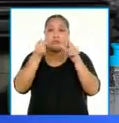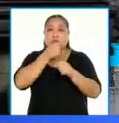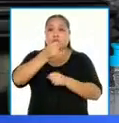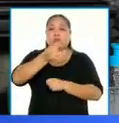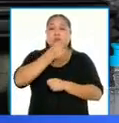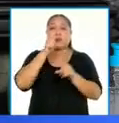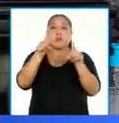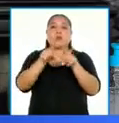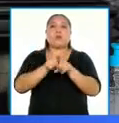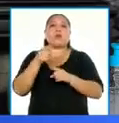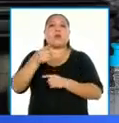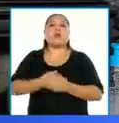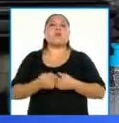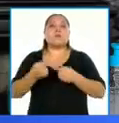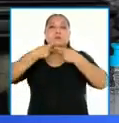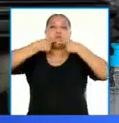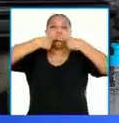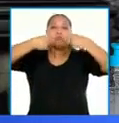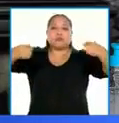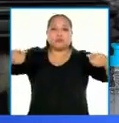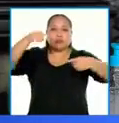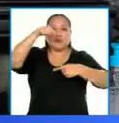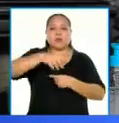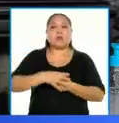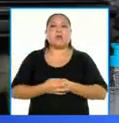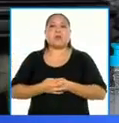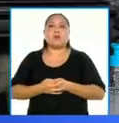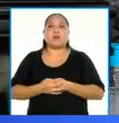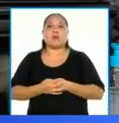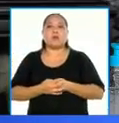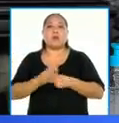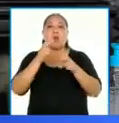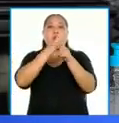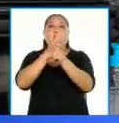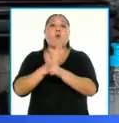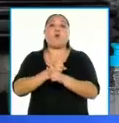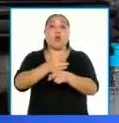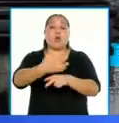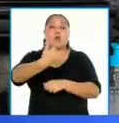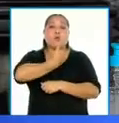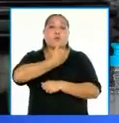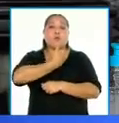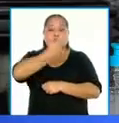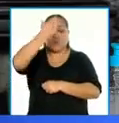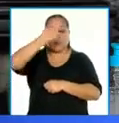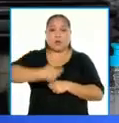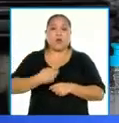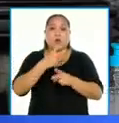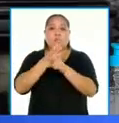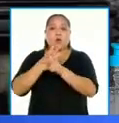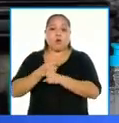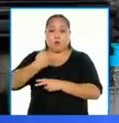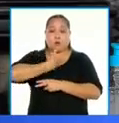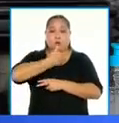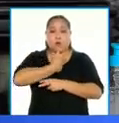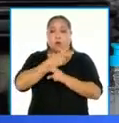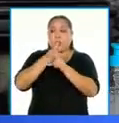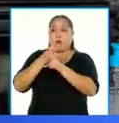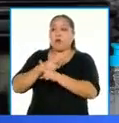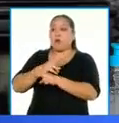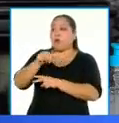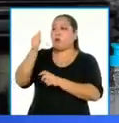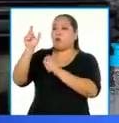comunicación también en la transmisión del mensaje de cuidado personal. Nos cuidamos para poder cuidar